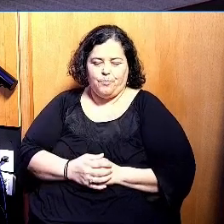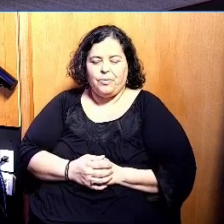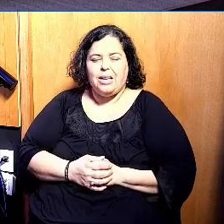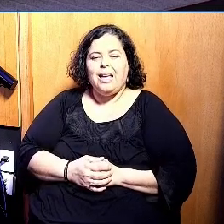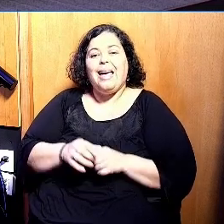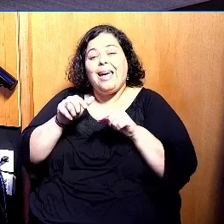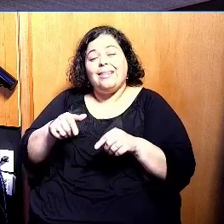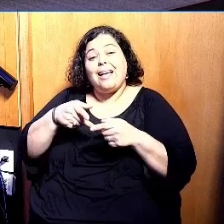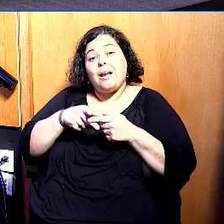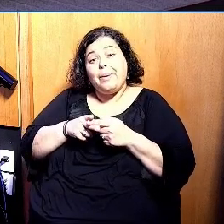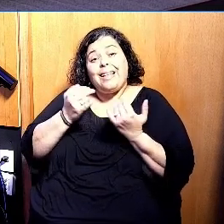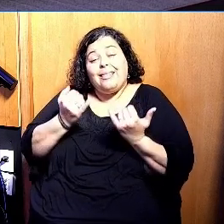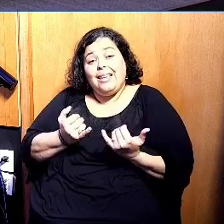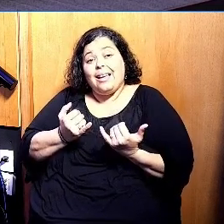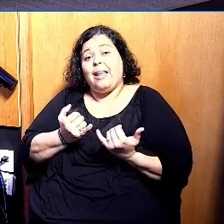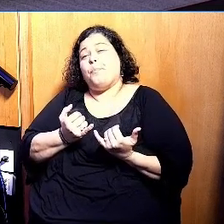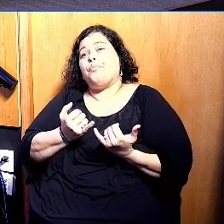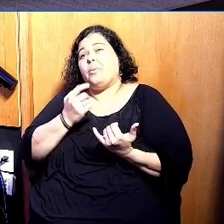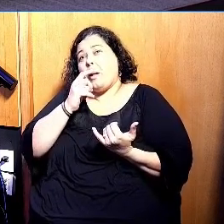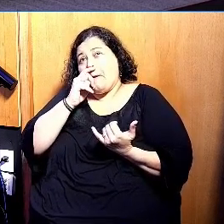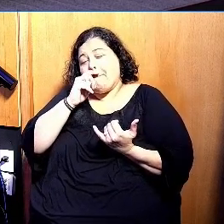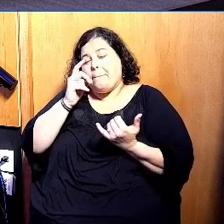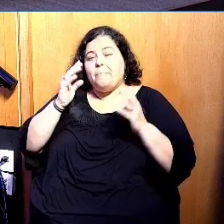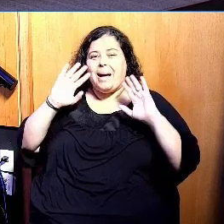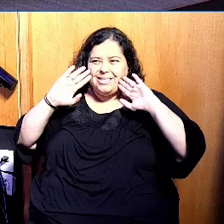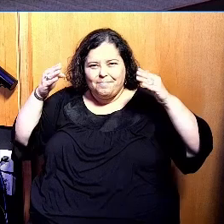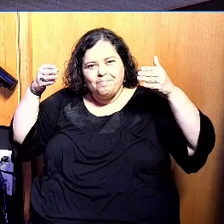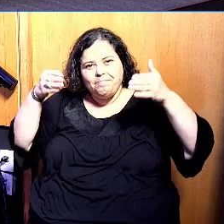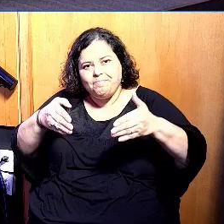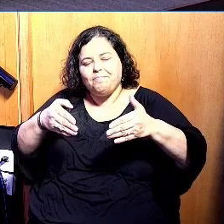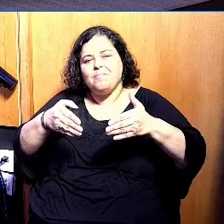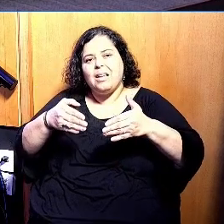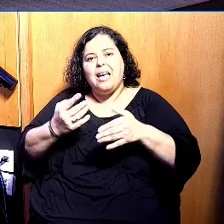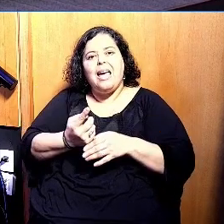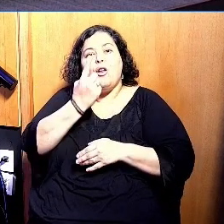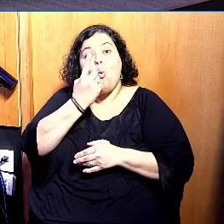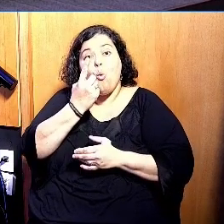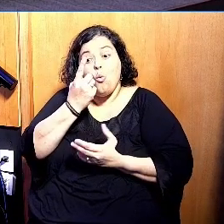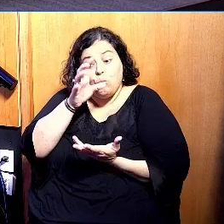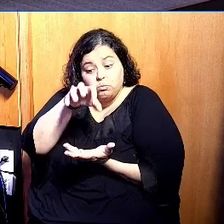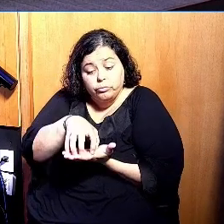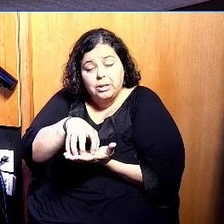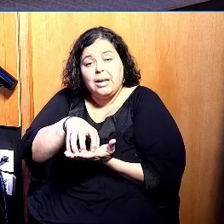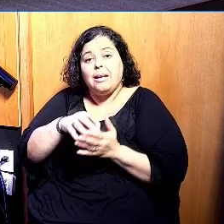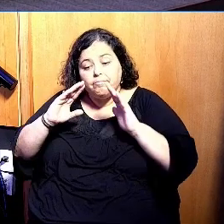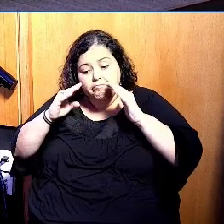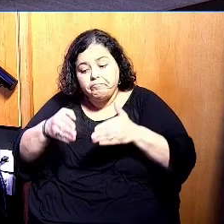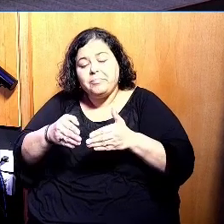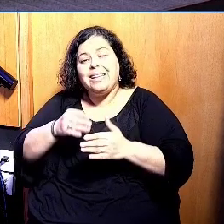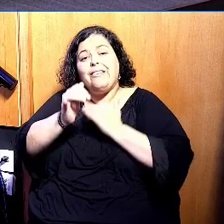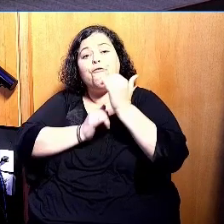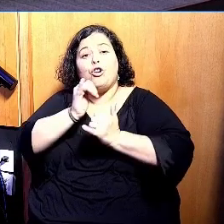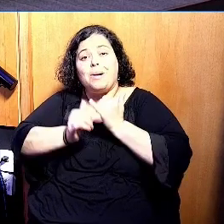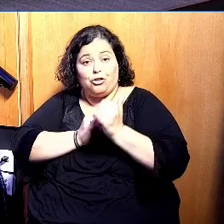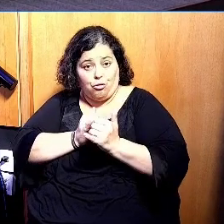que hicimos con esta herramienta, fue centralizar y consolidar en un mismo lugar información que los equipos de